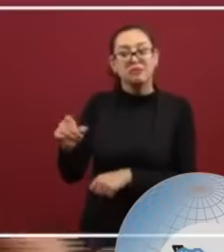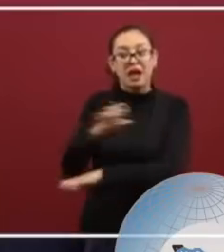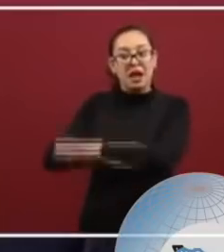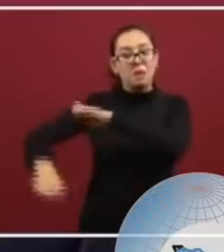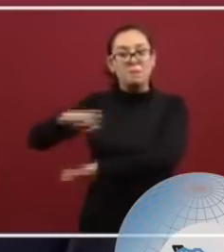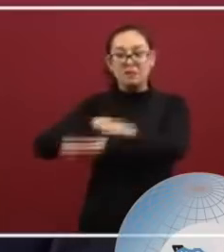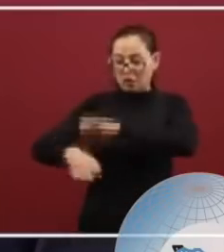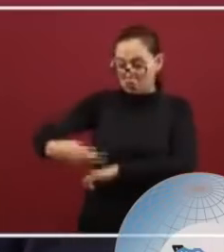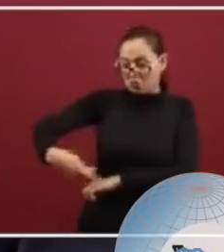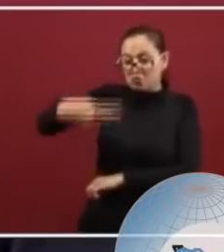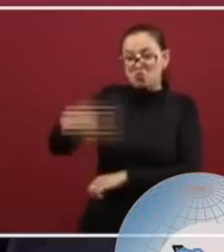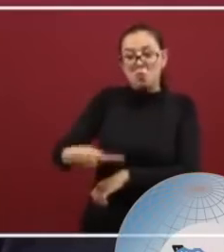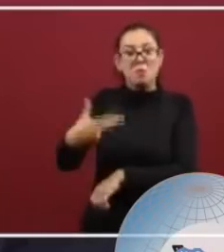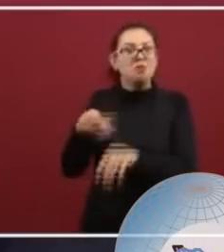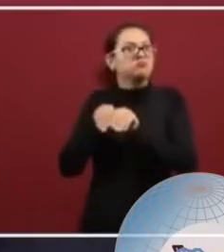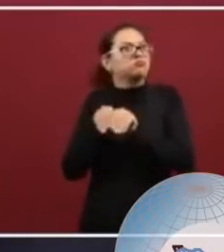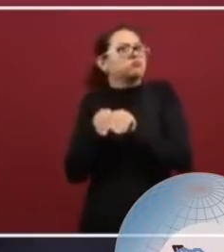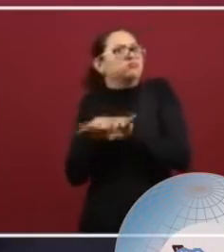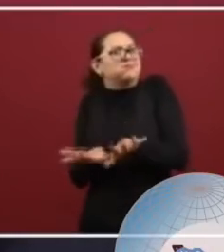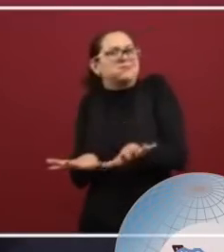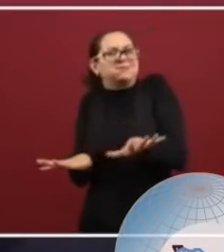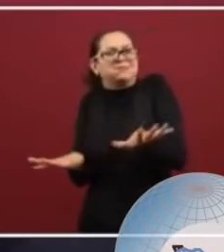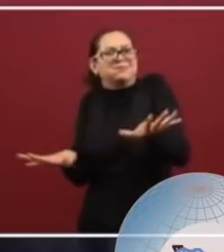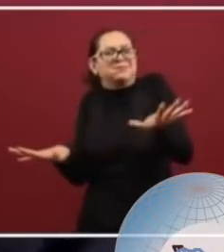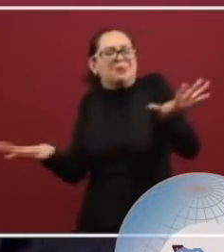mayor infraestructura, pero además tiene